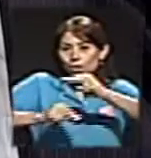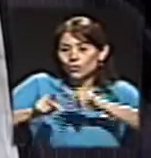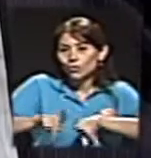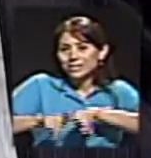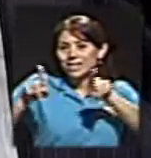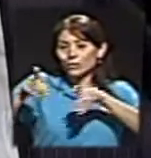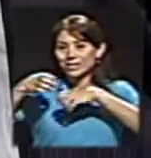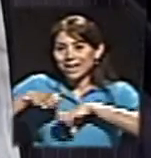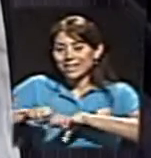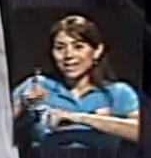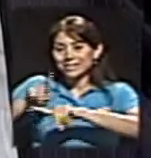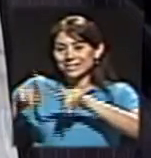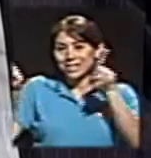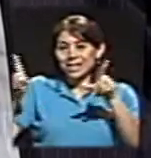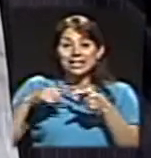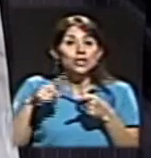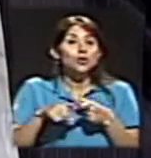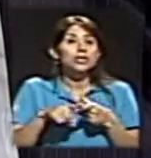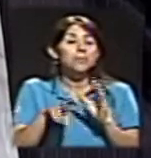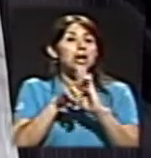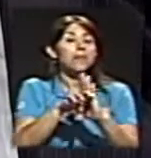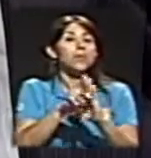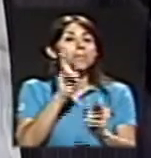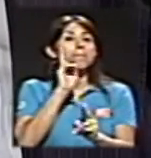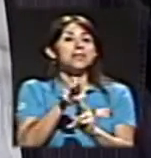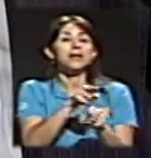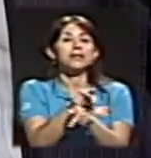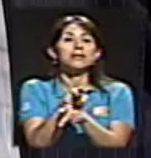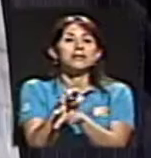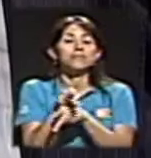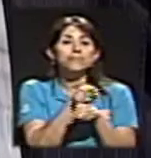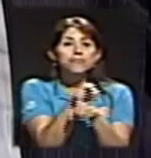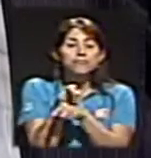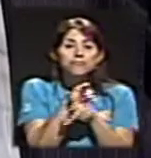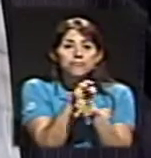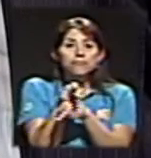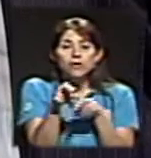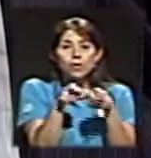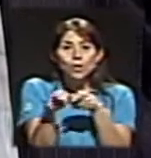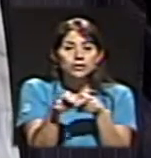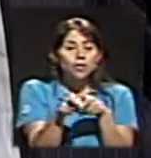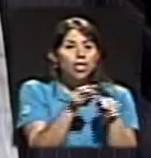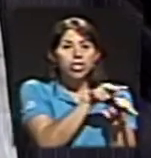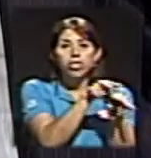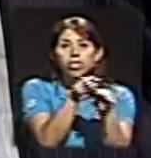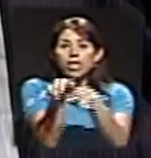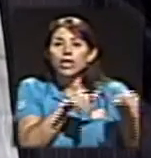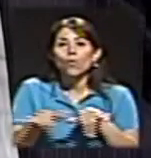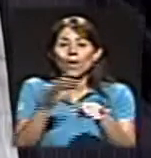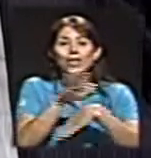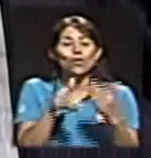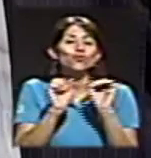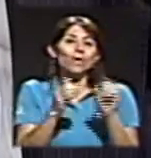se encasilla una sola regulación a todo el mundo igual, se pueden cometer los hierros, ¿verdad?, de valorar a todo el mundo de una manera que no